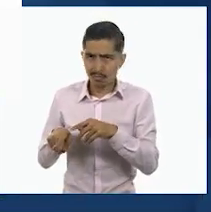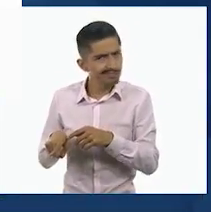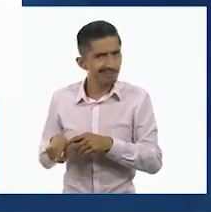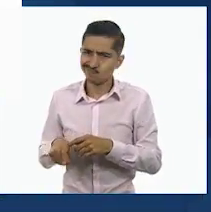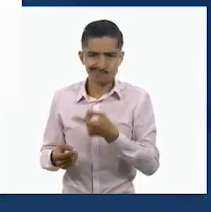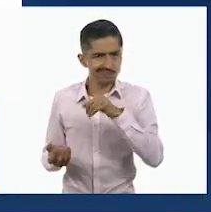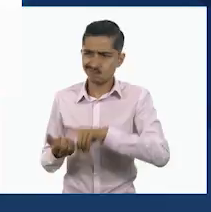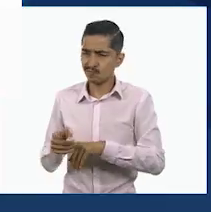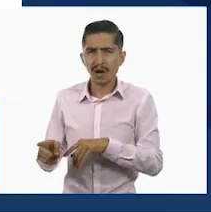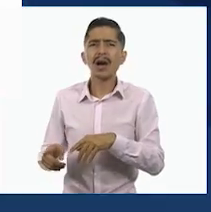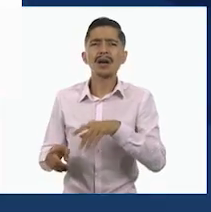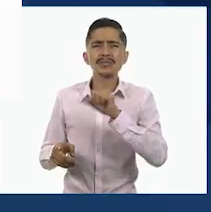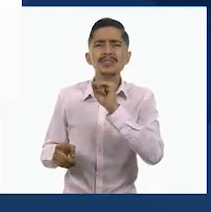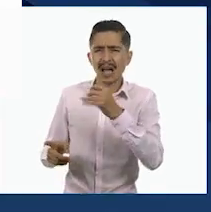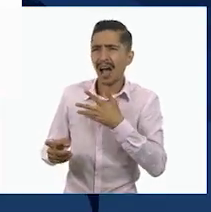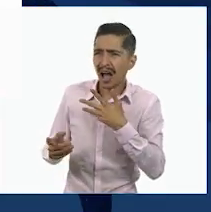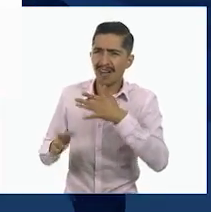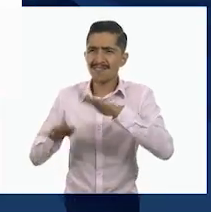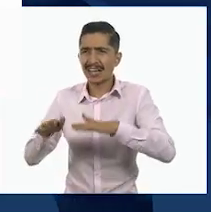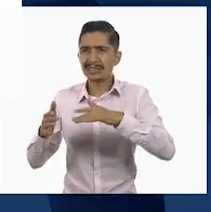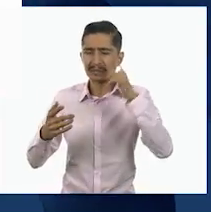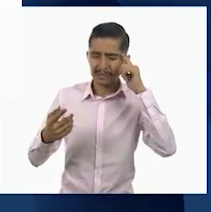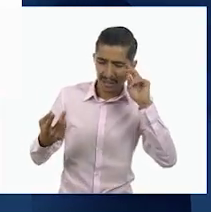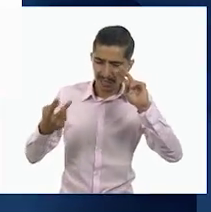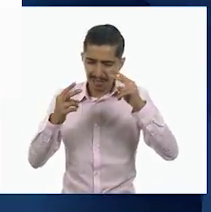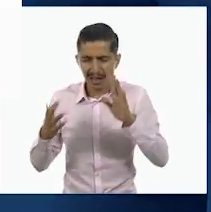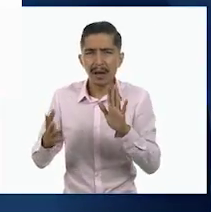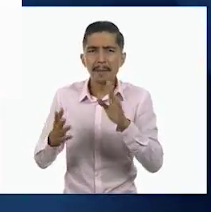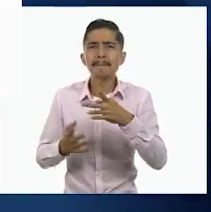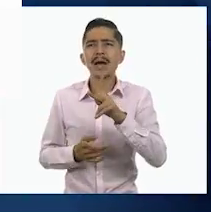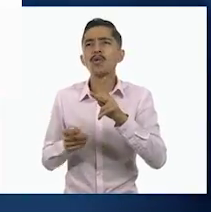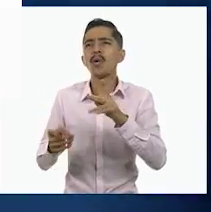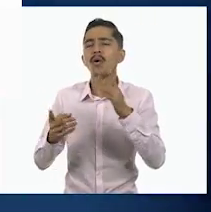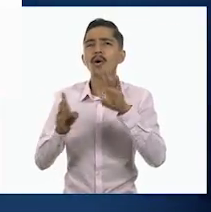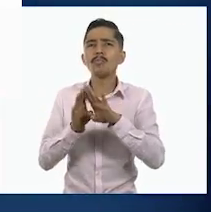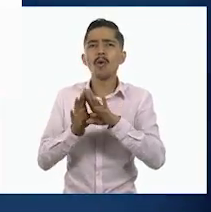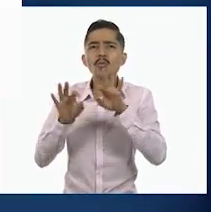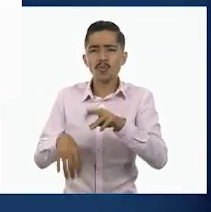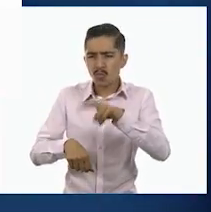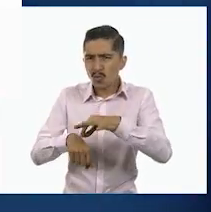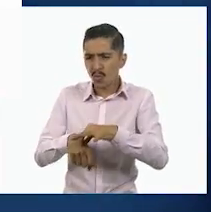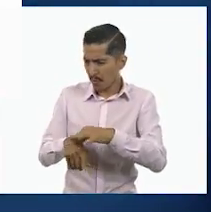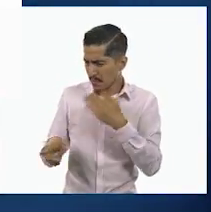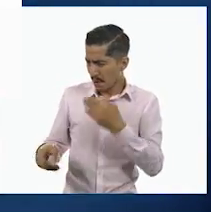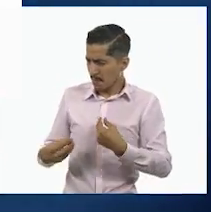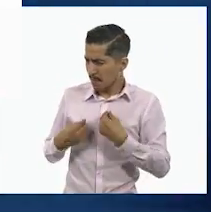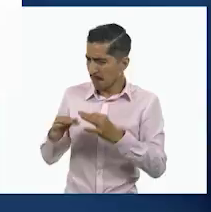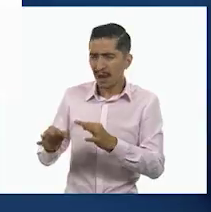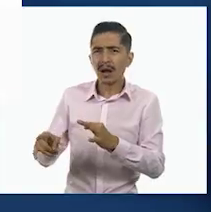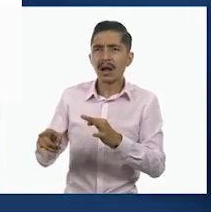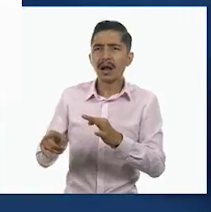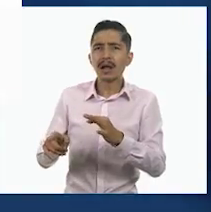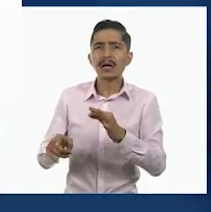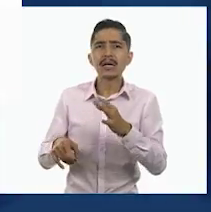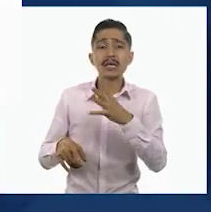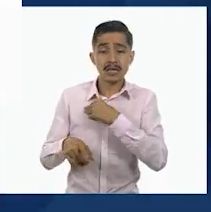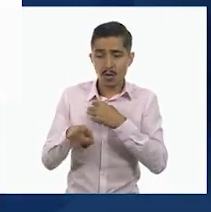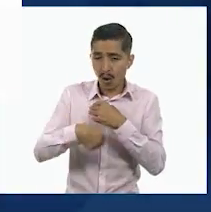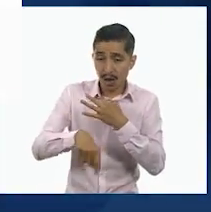que estaba cuerda, que nunca como en aquellos días estuvo tan lúcida. Ninguno de sus hijos advirtió aquel